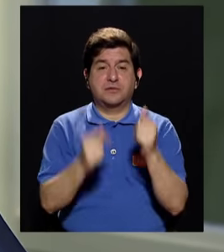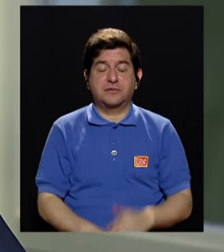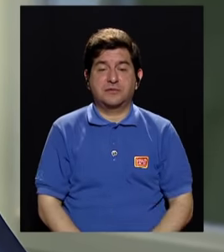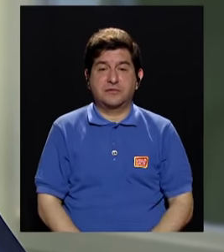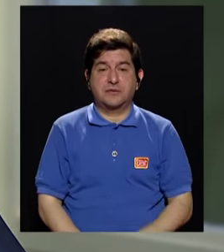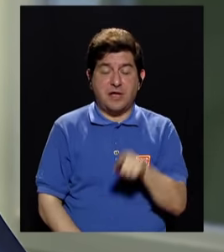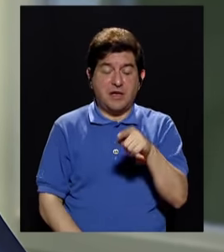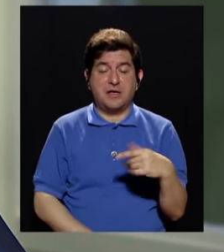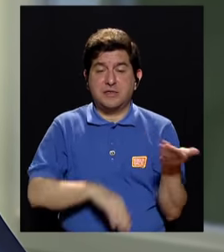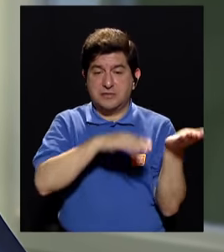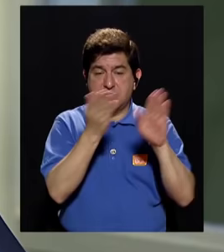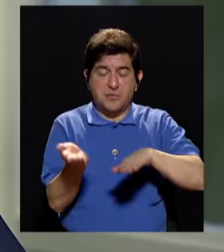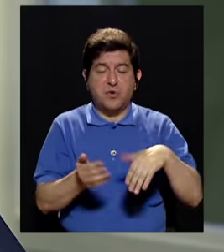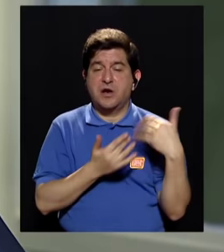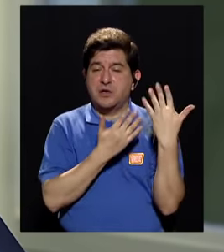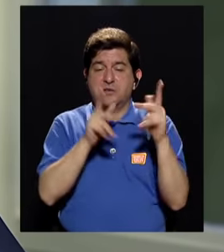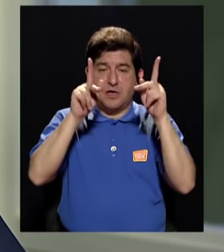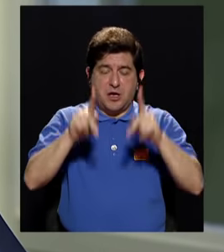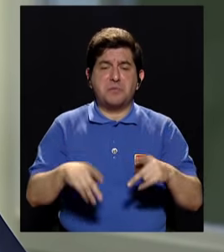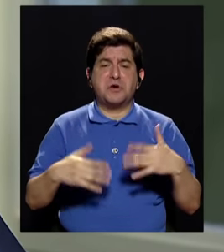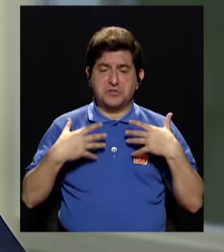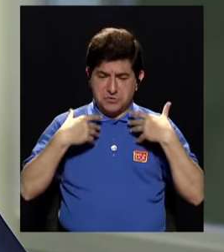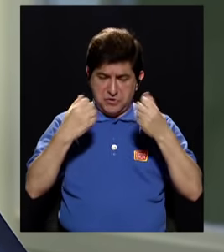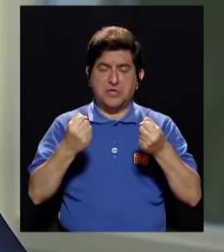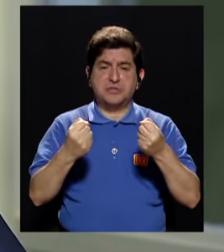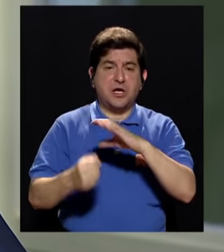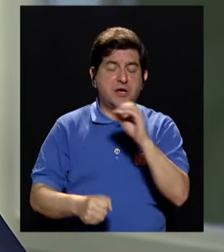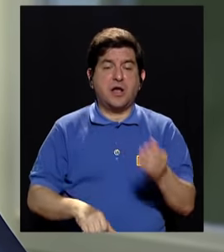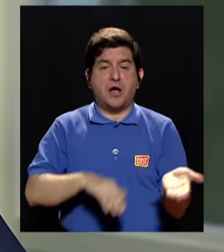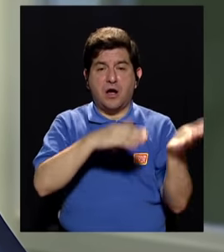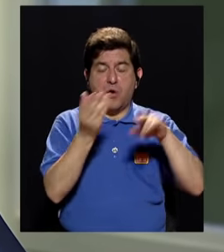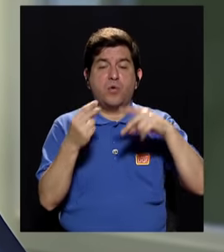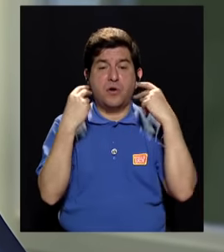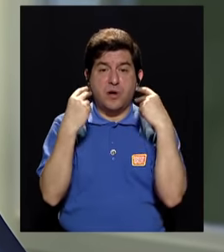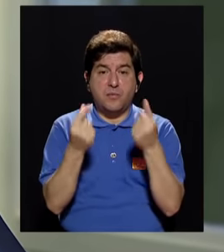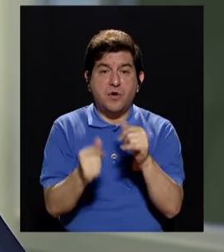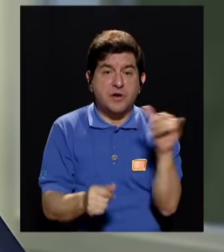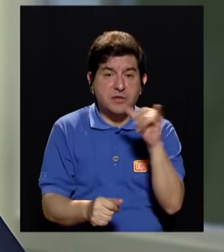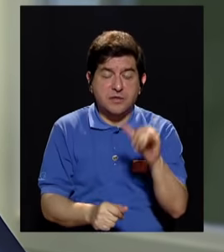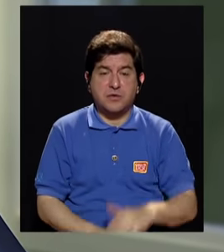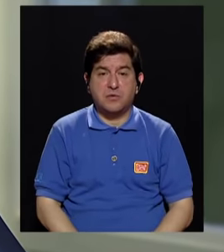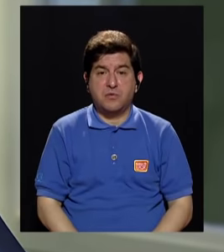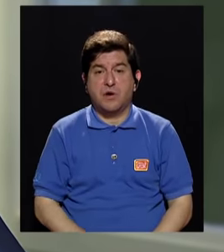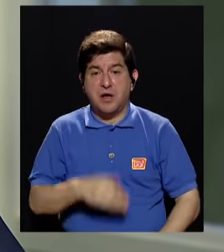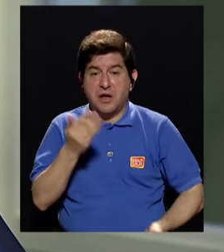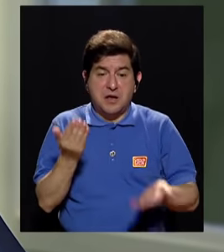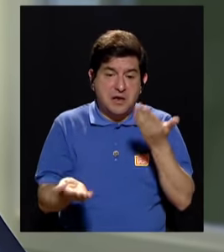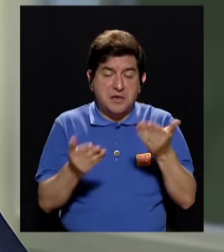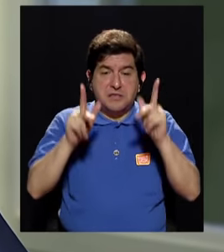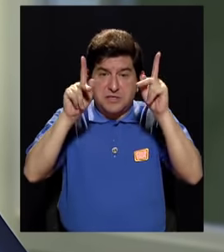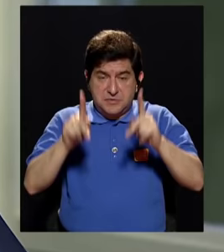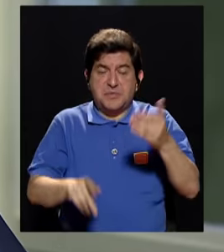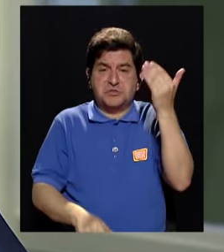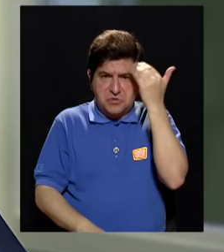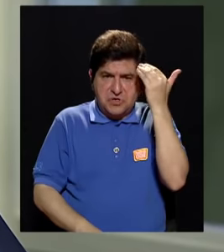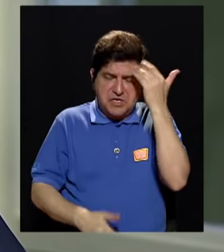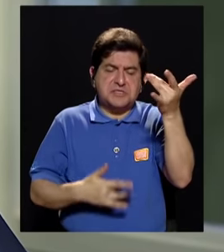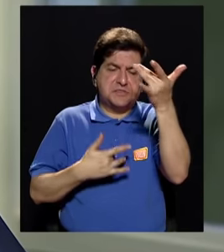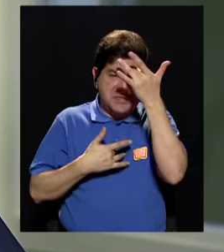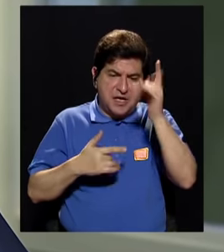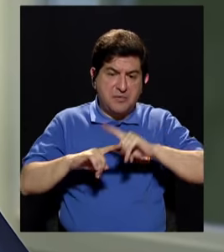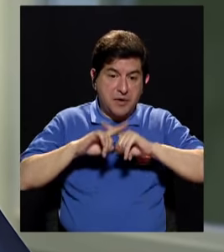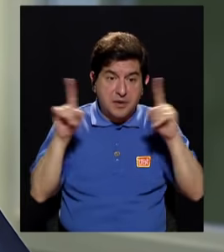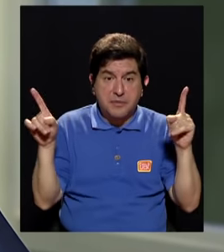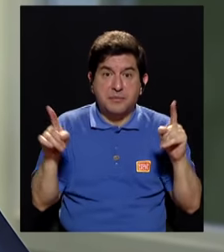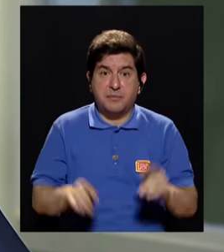muerte súbita entonces una muerte inesperada en una persona conocida sana o una muerte repentina también una muerte que ocurre en forma brusca en una persona que se sabía que estaba